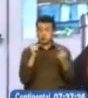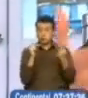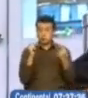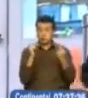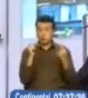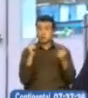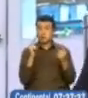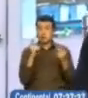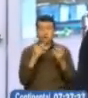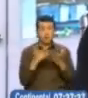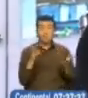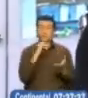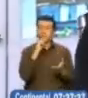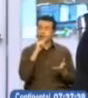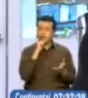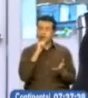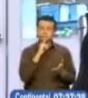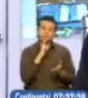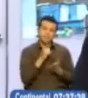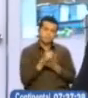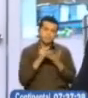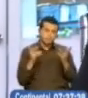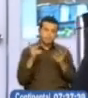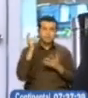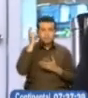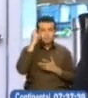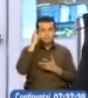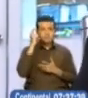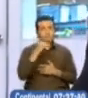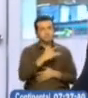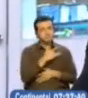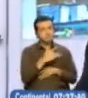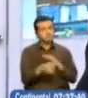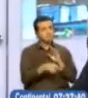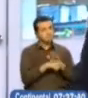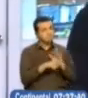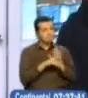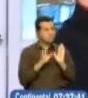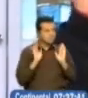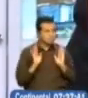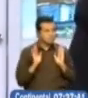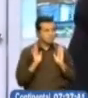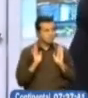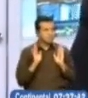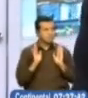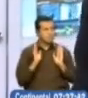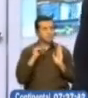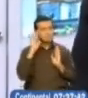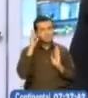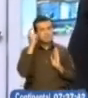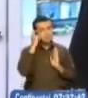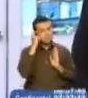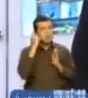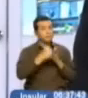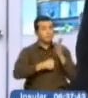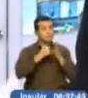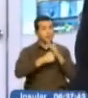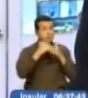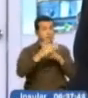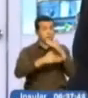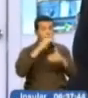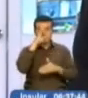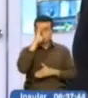tan lejos de eso, que eso a mí en cambio sí me vuelve tremendamente pesimista, ¿no? Porque va a tomar un montón de tiempo para que nos planteemos estos retos desde la